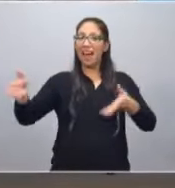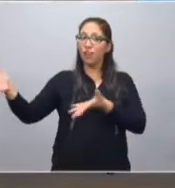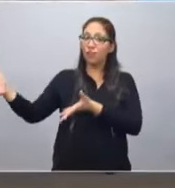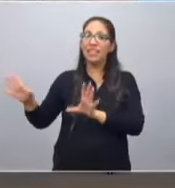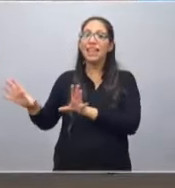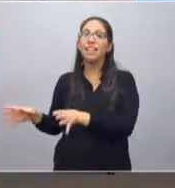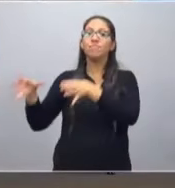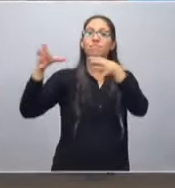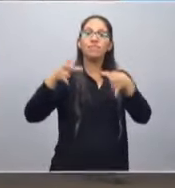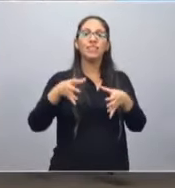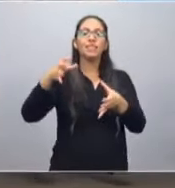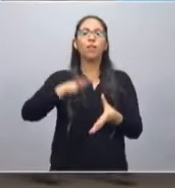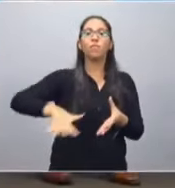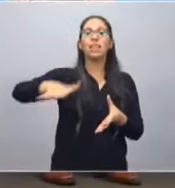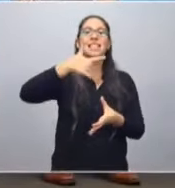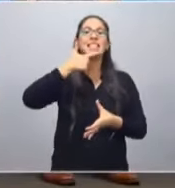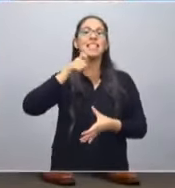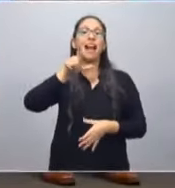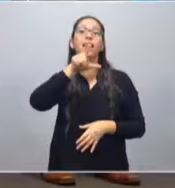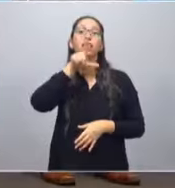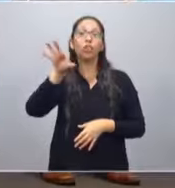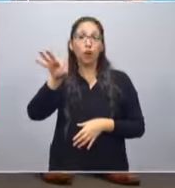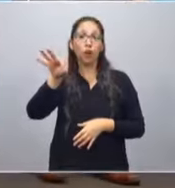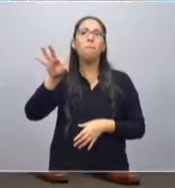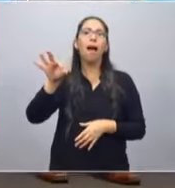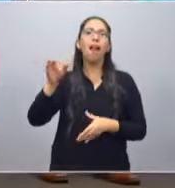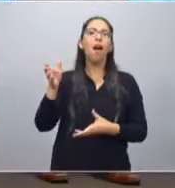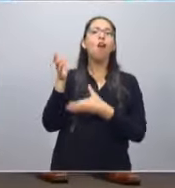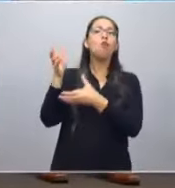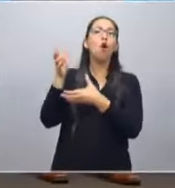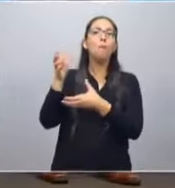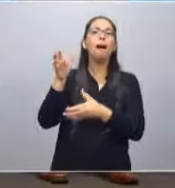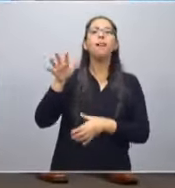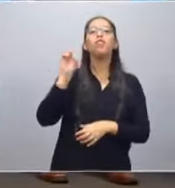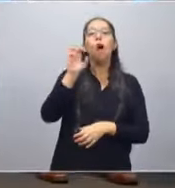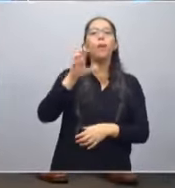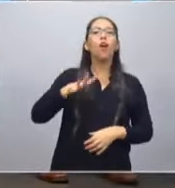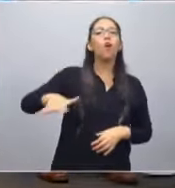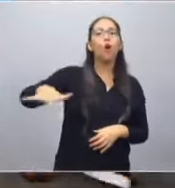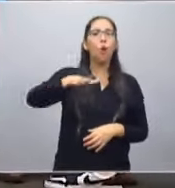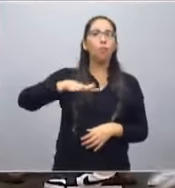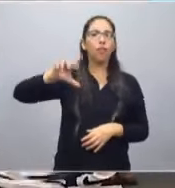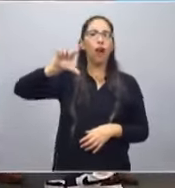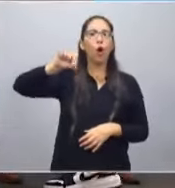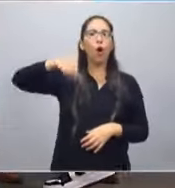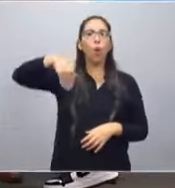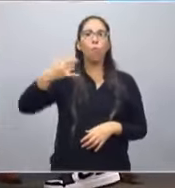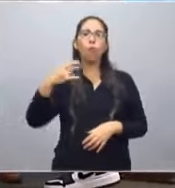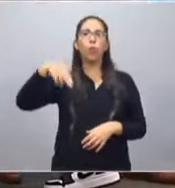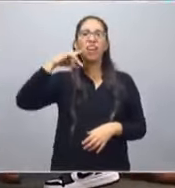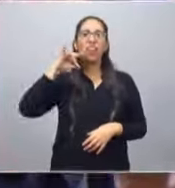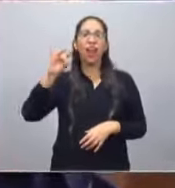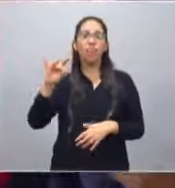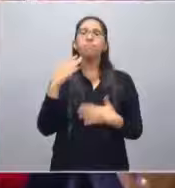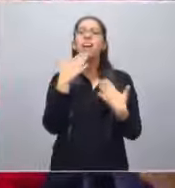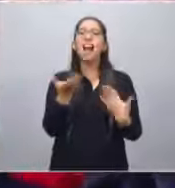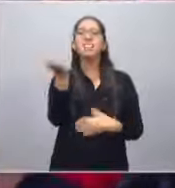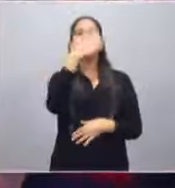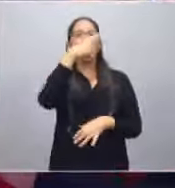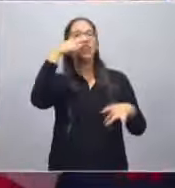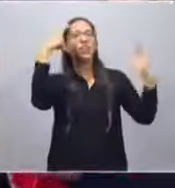delegación de salto para recibir la copa comunidad a este municipio la gran